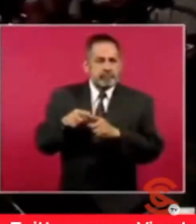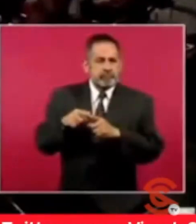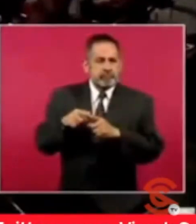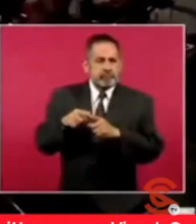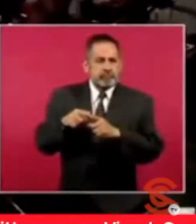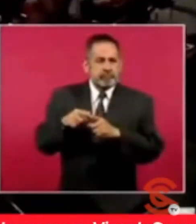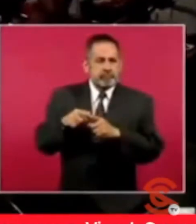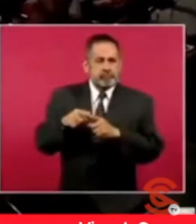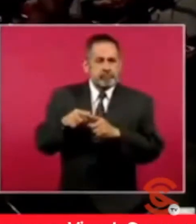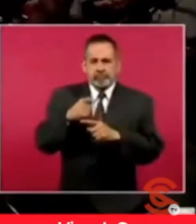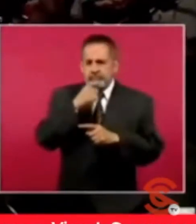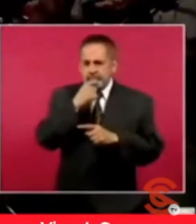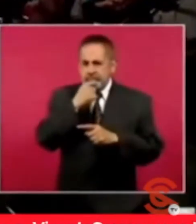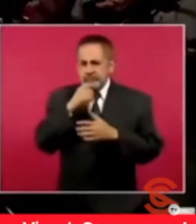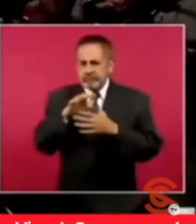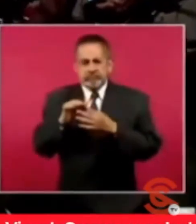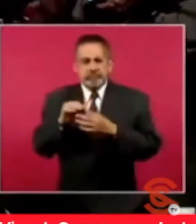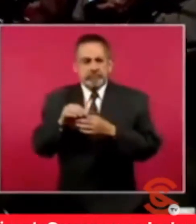que planteó el presidente López Obrador.